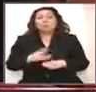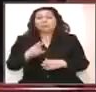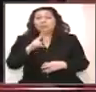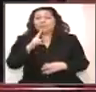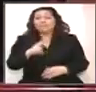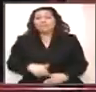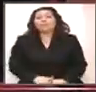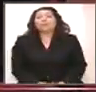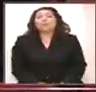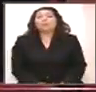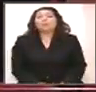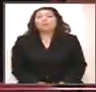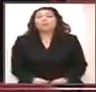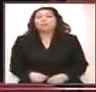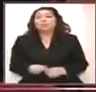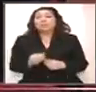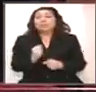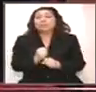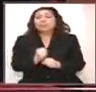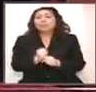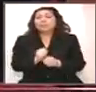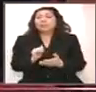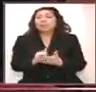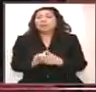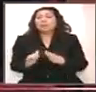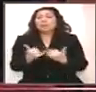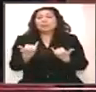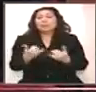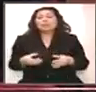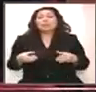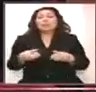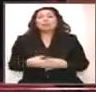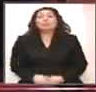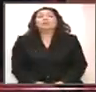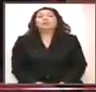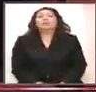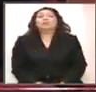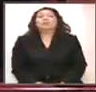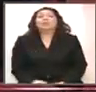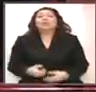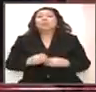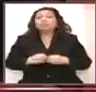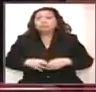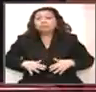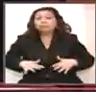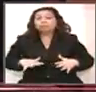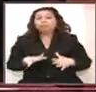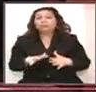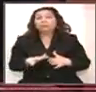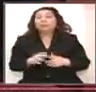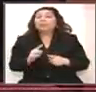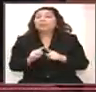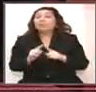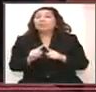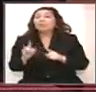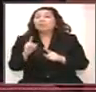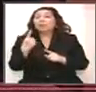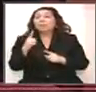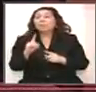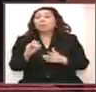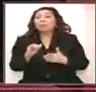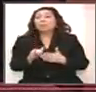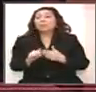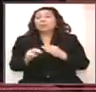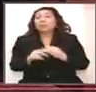el Perú. Uno de los primeros trabajos que realizó este comité ha sido la estandarización de las variables usadas por la